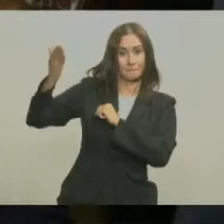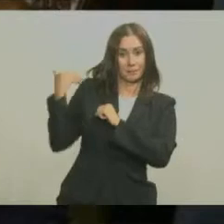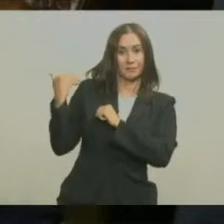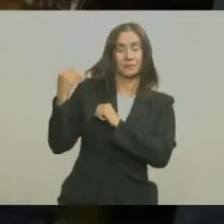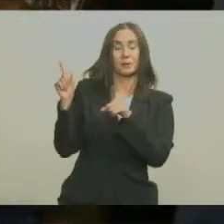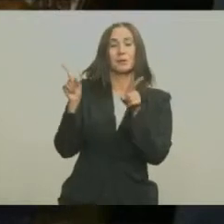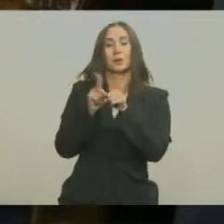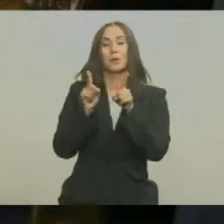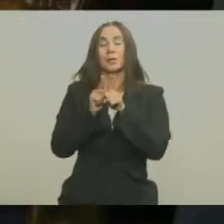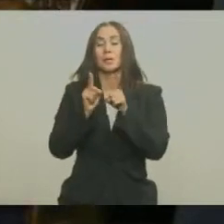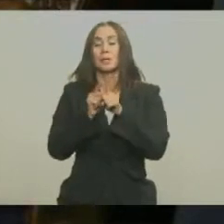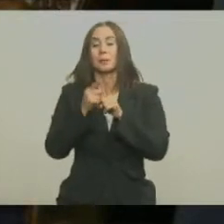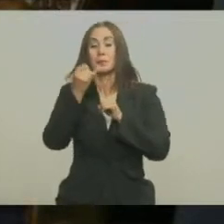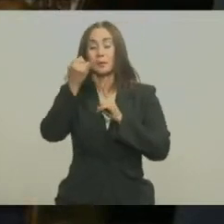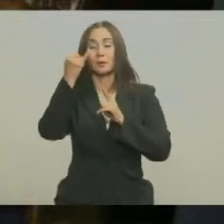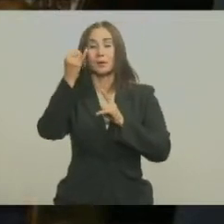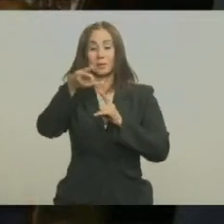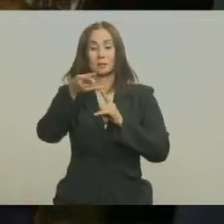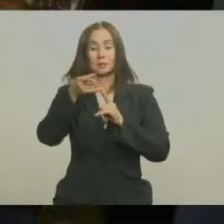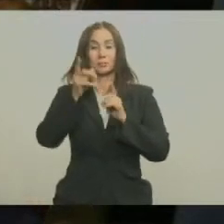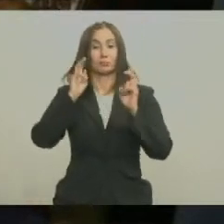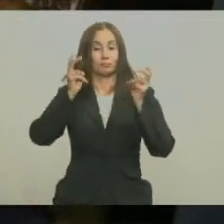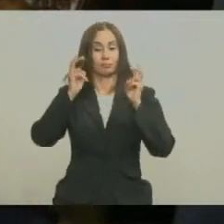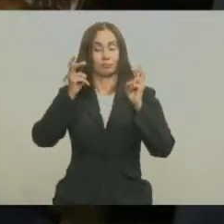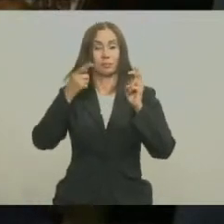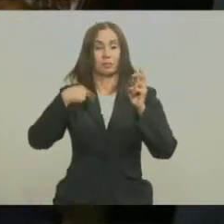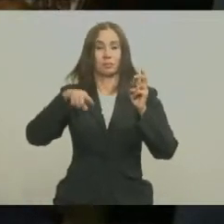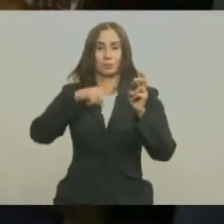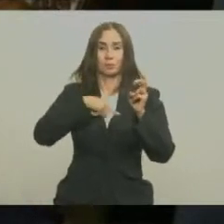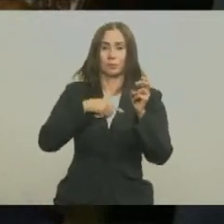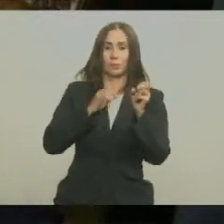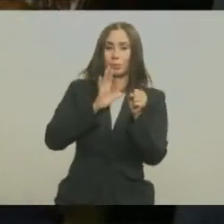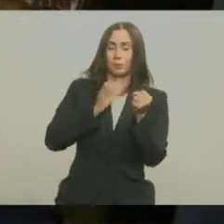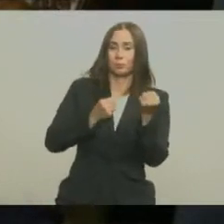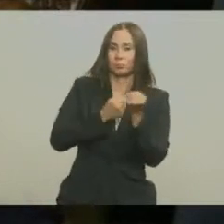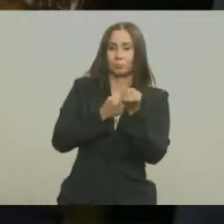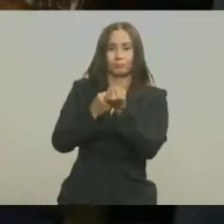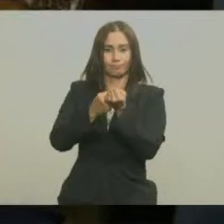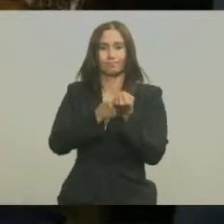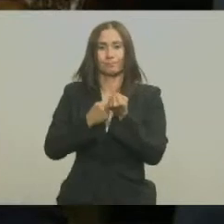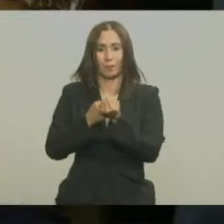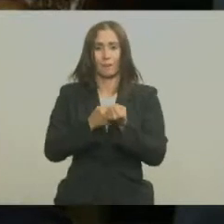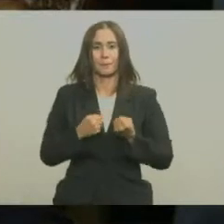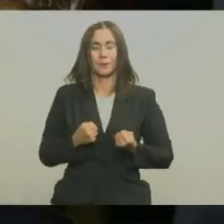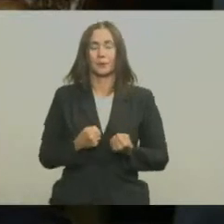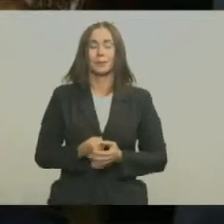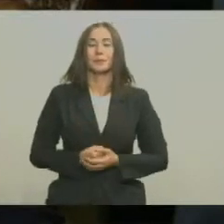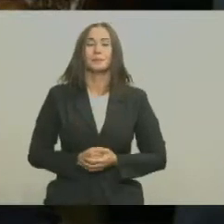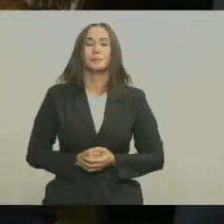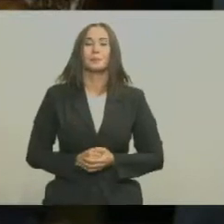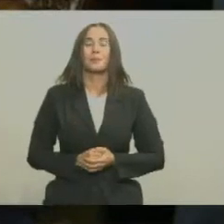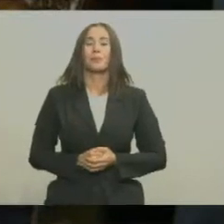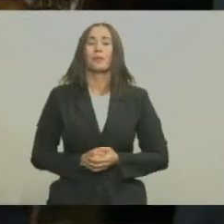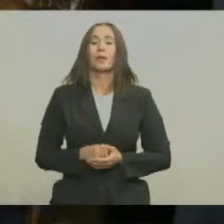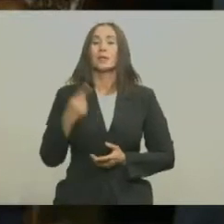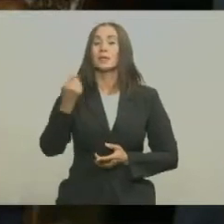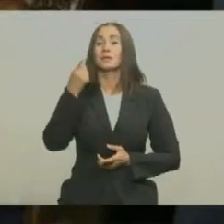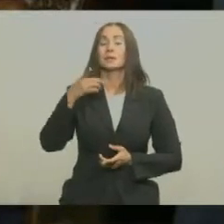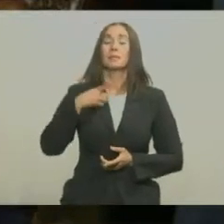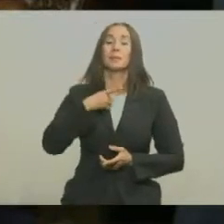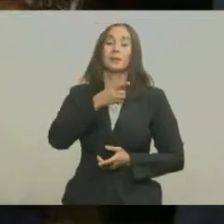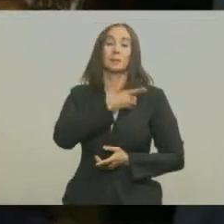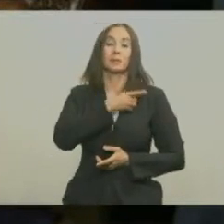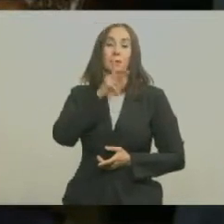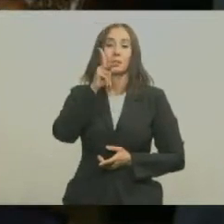común con esta iniciativa que con mucha hidalguía fueron defendidas por honorables diputados del bloque del